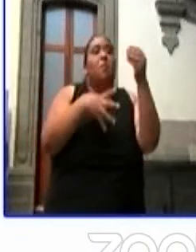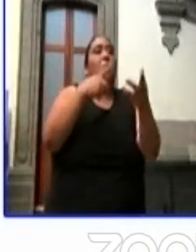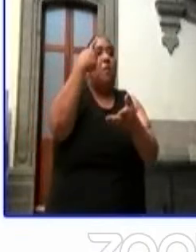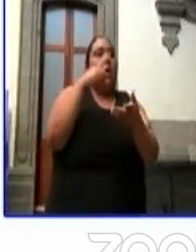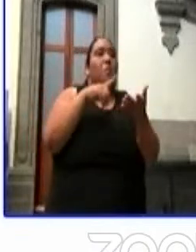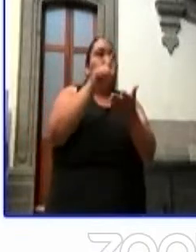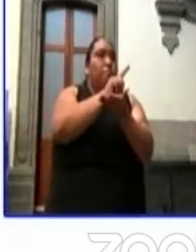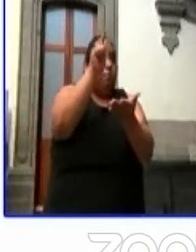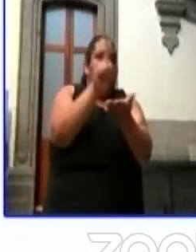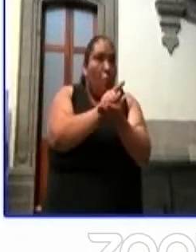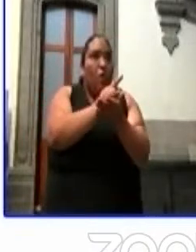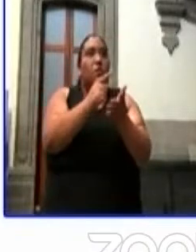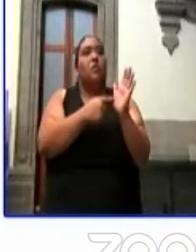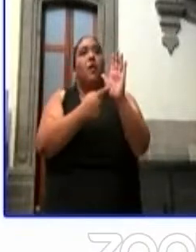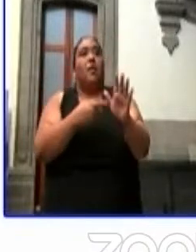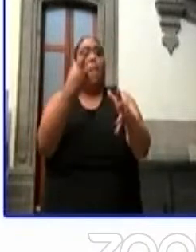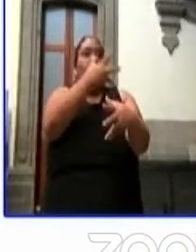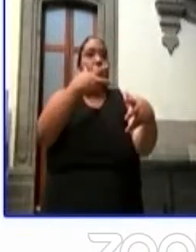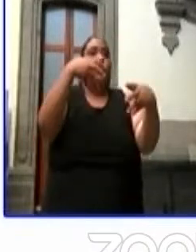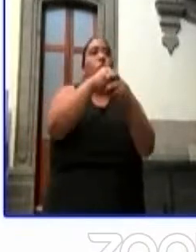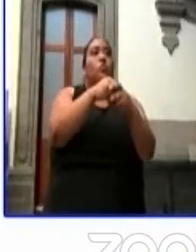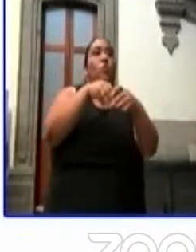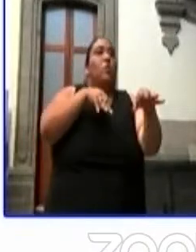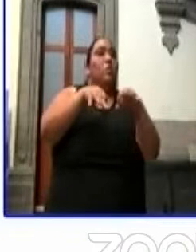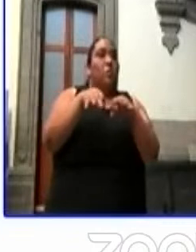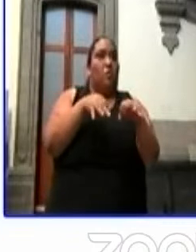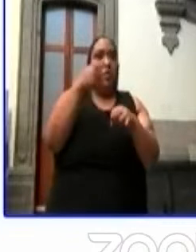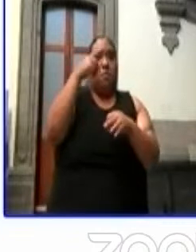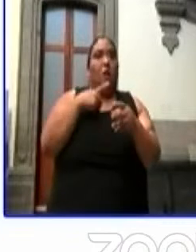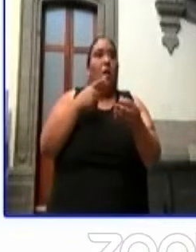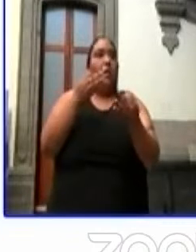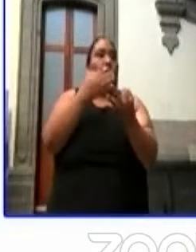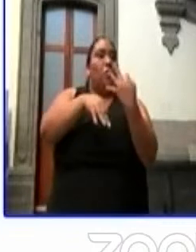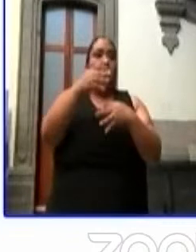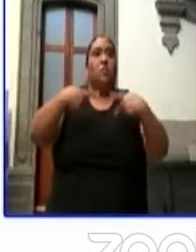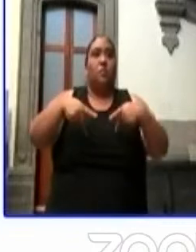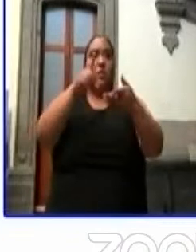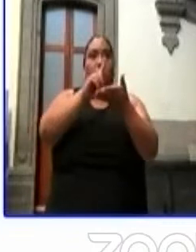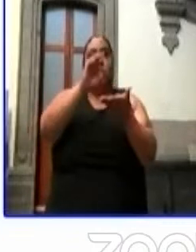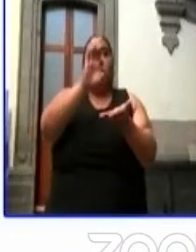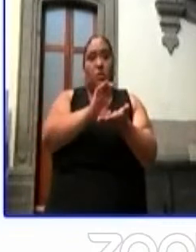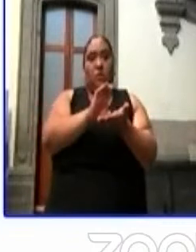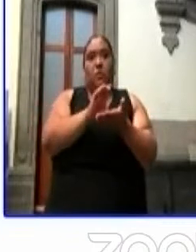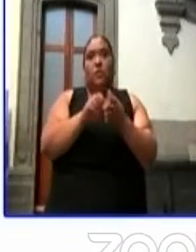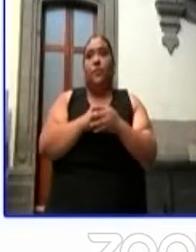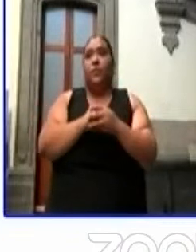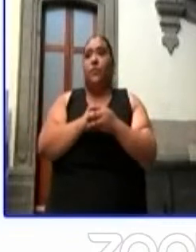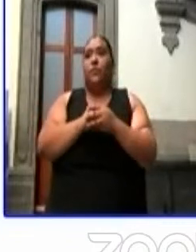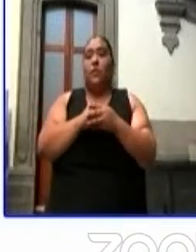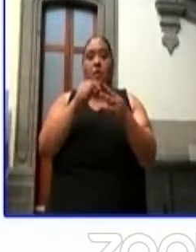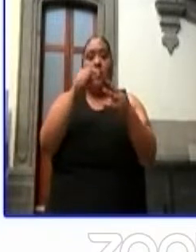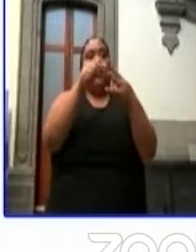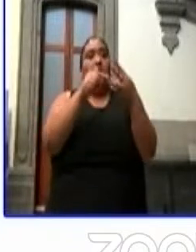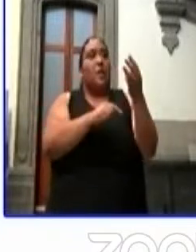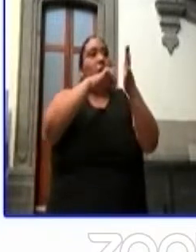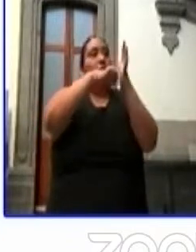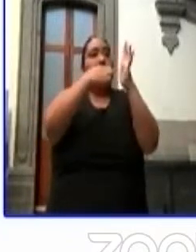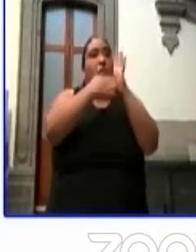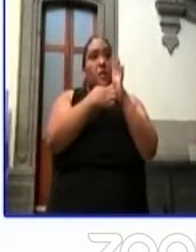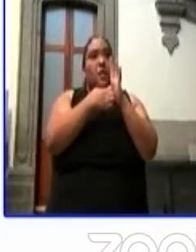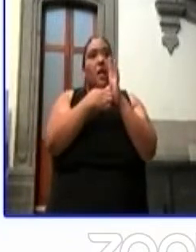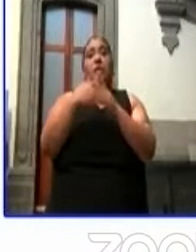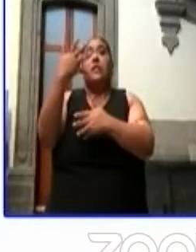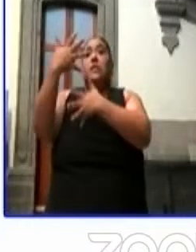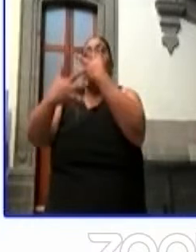laboral, autoempleo y capacitación para las personas con discapacidad para el trabajo. Son 3 estrategias y